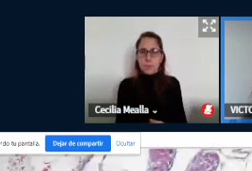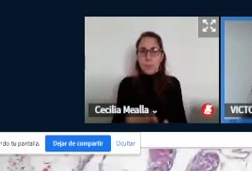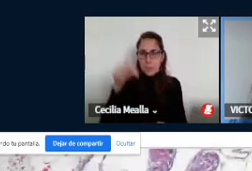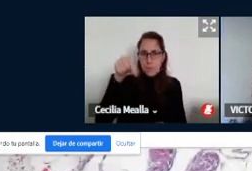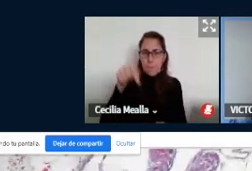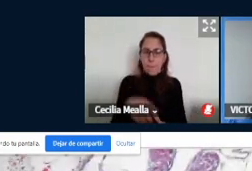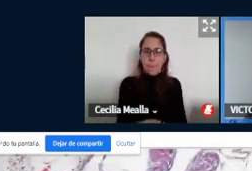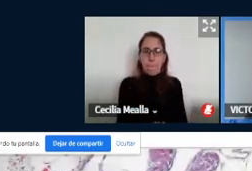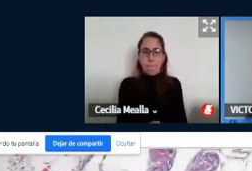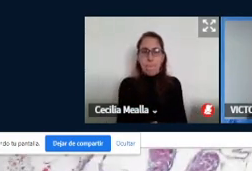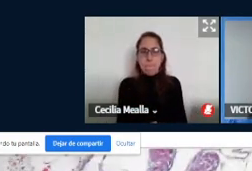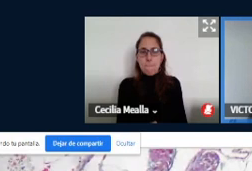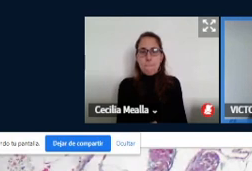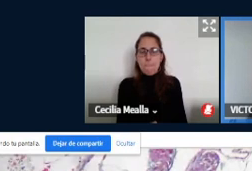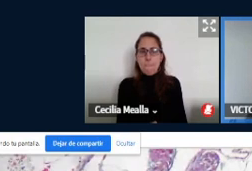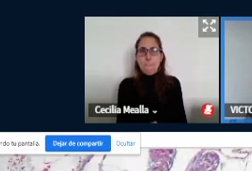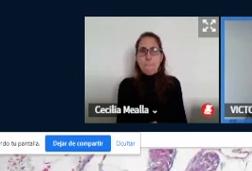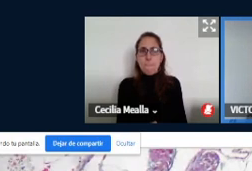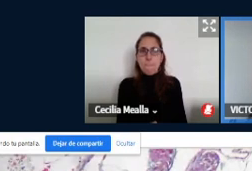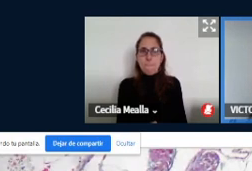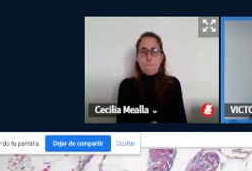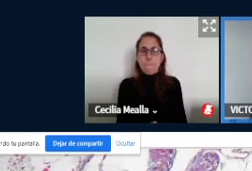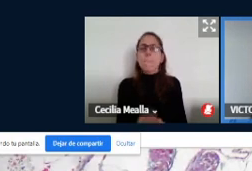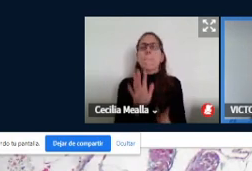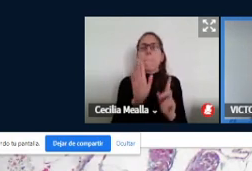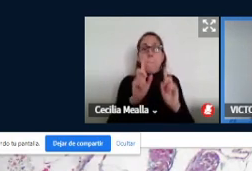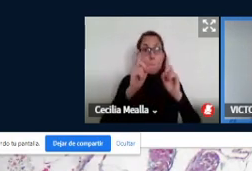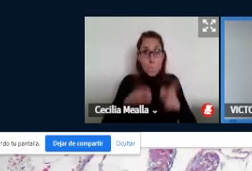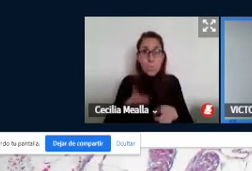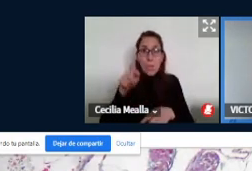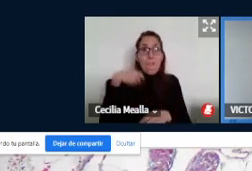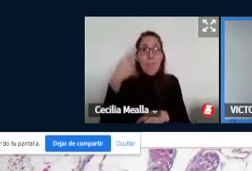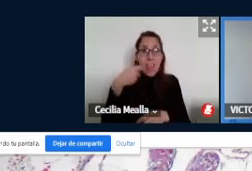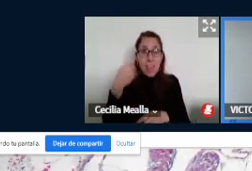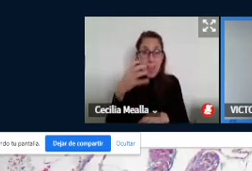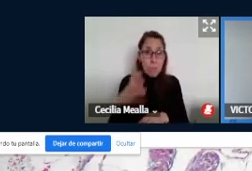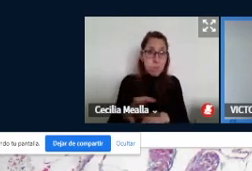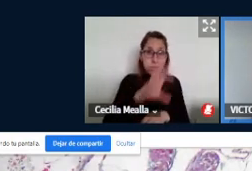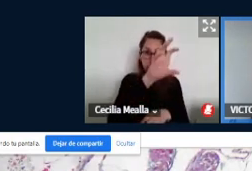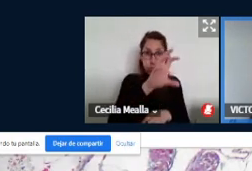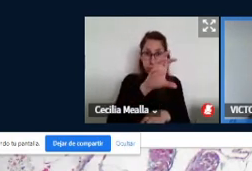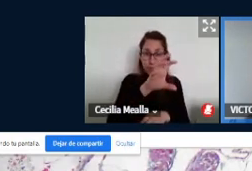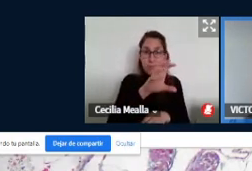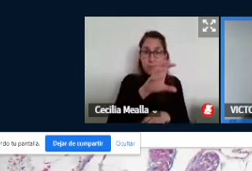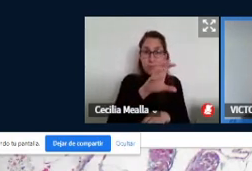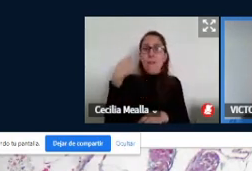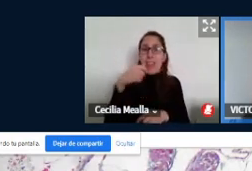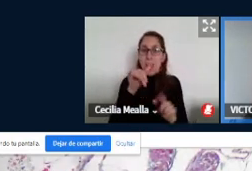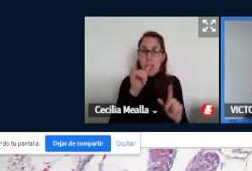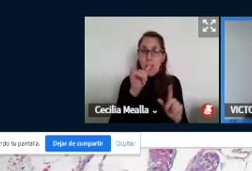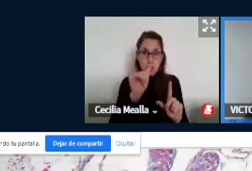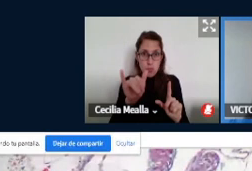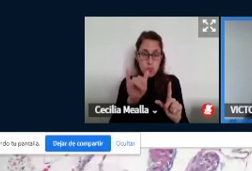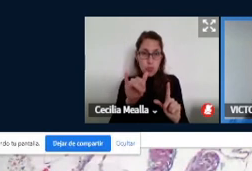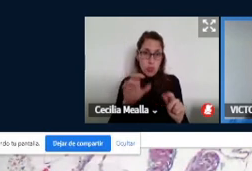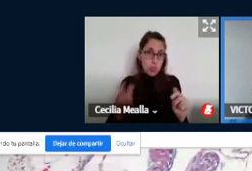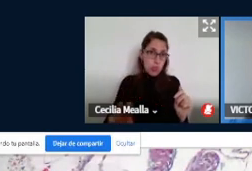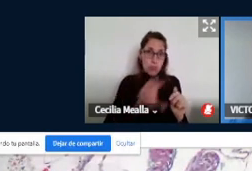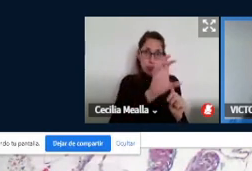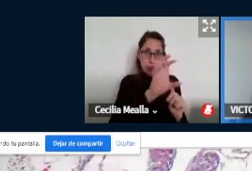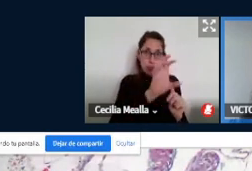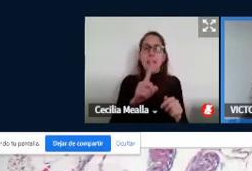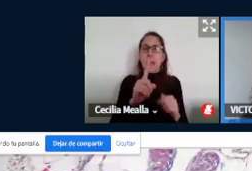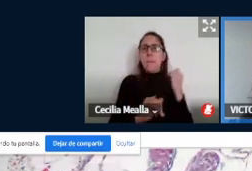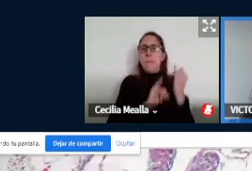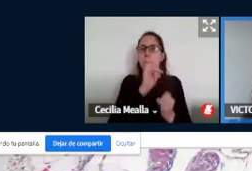Ahí está. Igual, en el video, en el video de YouTube que ustedes tienen de la